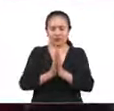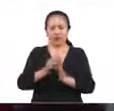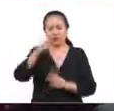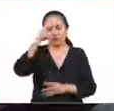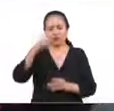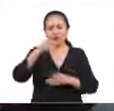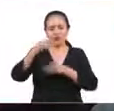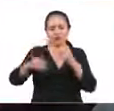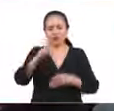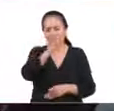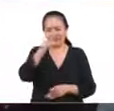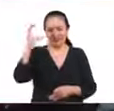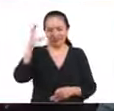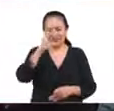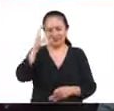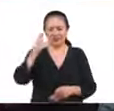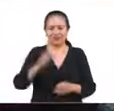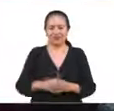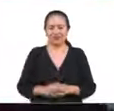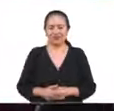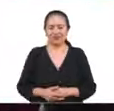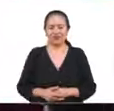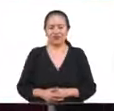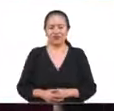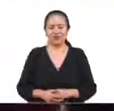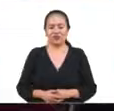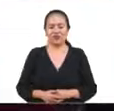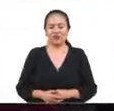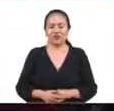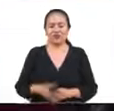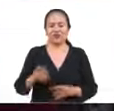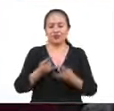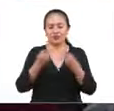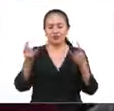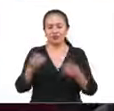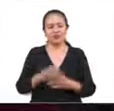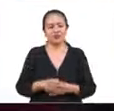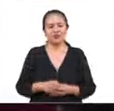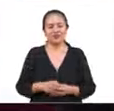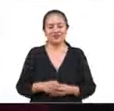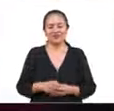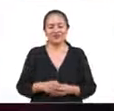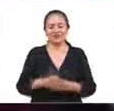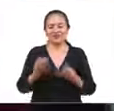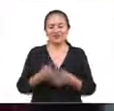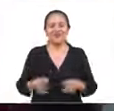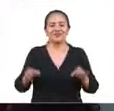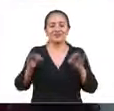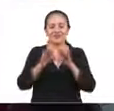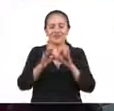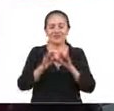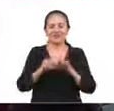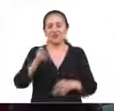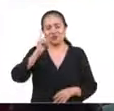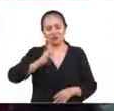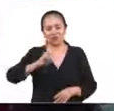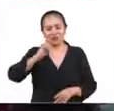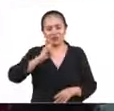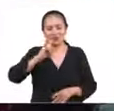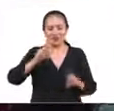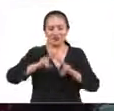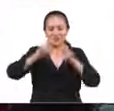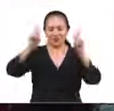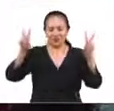para que puedan salir en esta fotografía histórica, emblemática, de nuestras mujeres